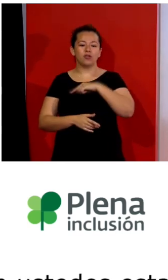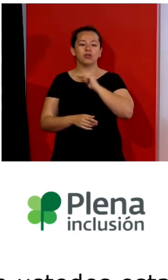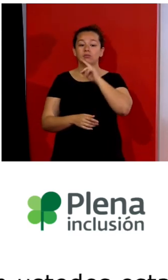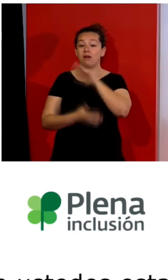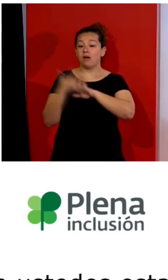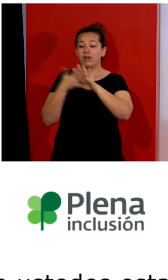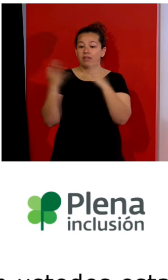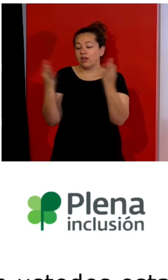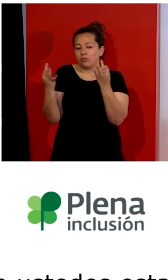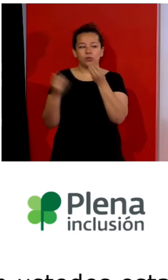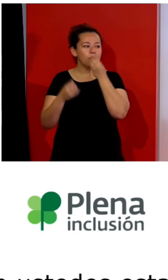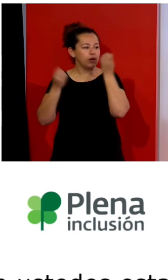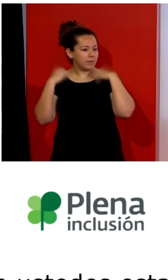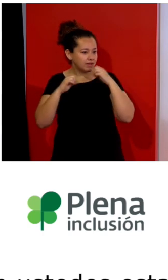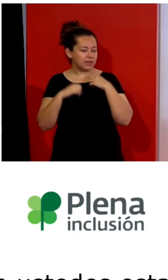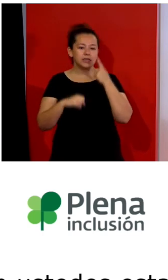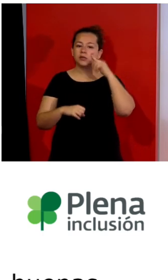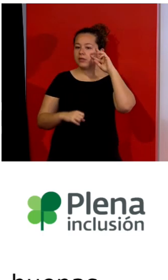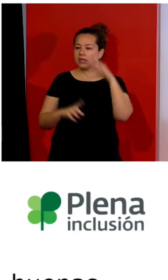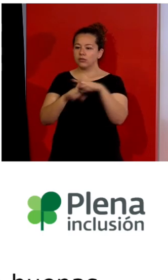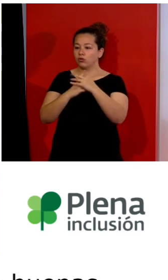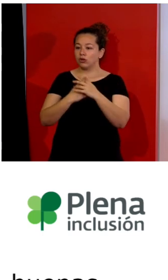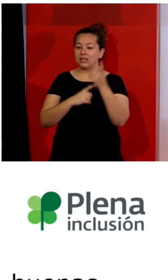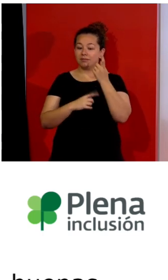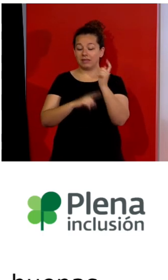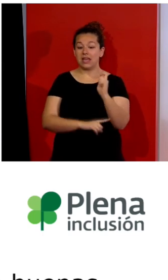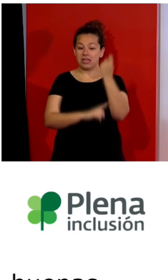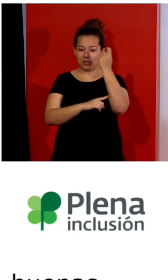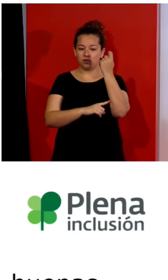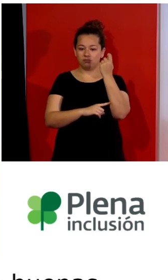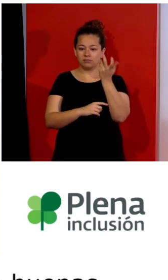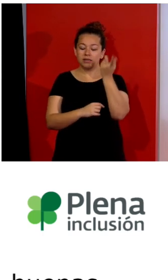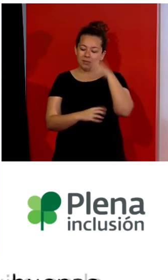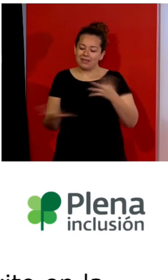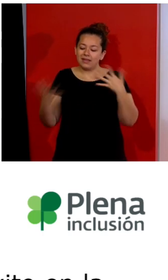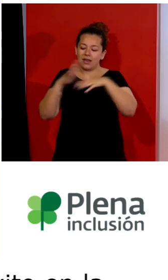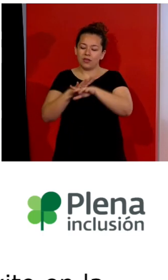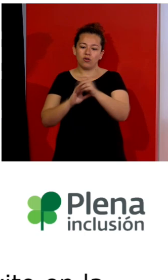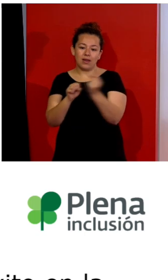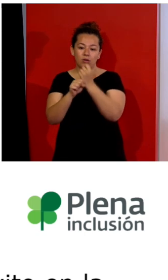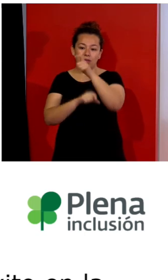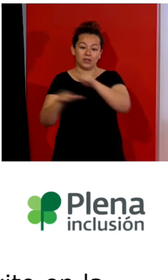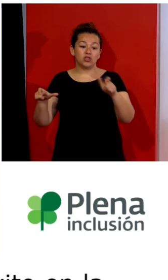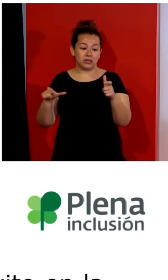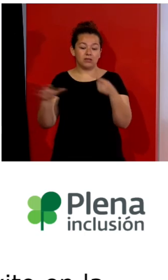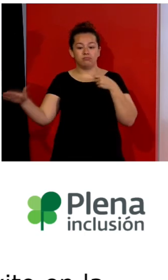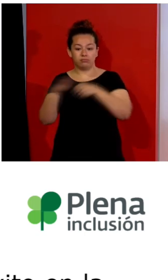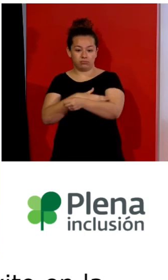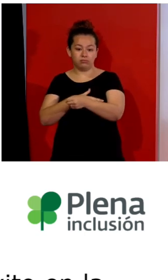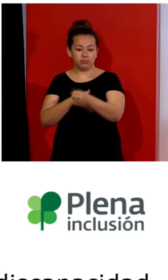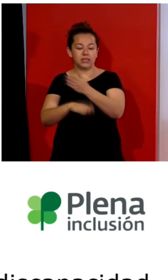buenas prácticas, experiencias y casos de éxito en la integración laboral de personas con discapacidad intelectual en la función